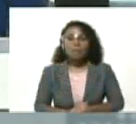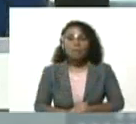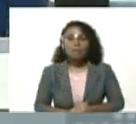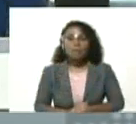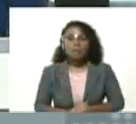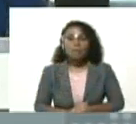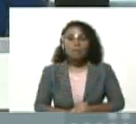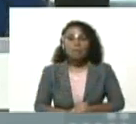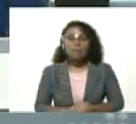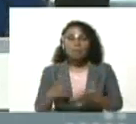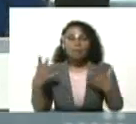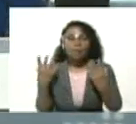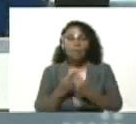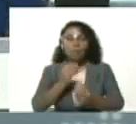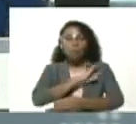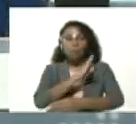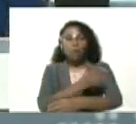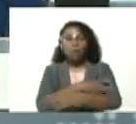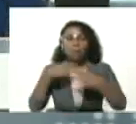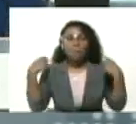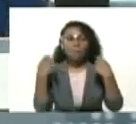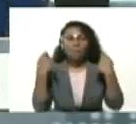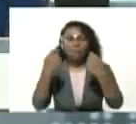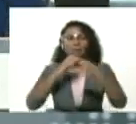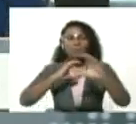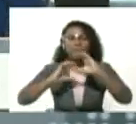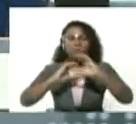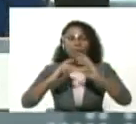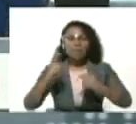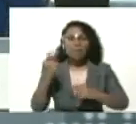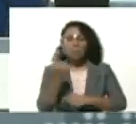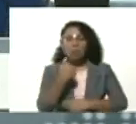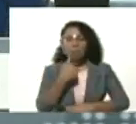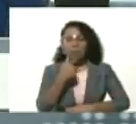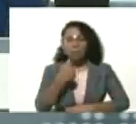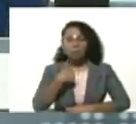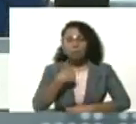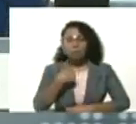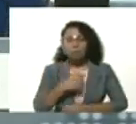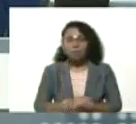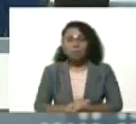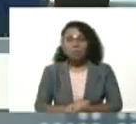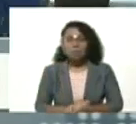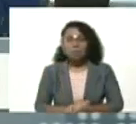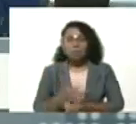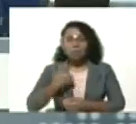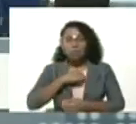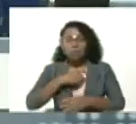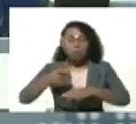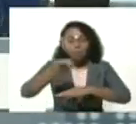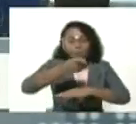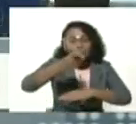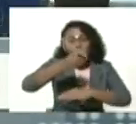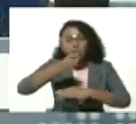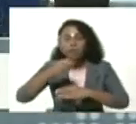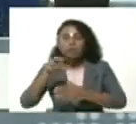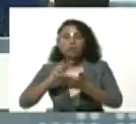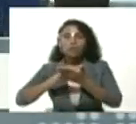Y junto al Poder Popular, conversadito, como digo yo, conversadito, vamos buscando las soluciones